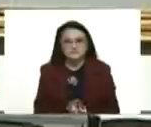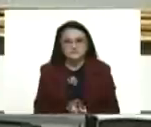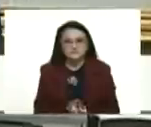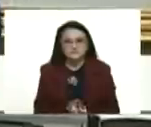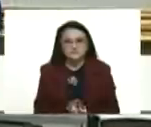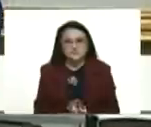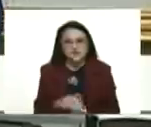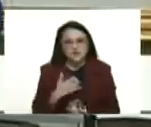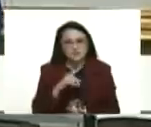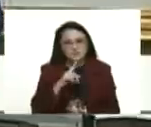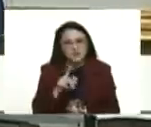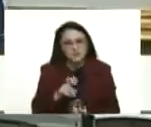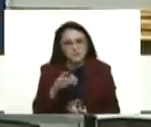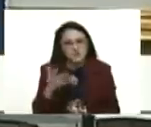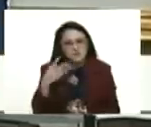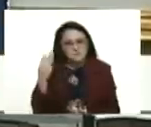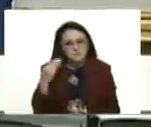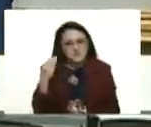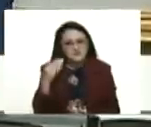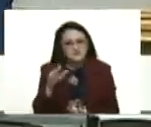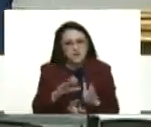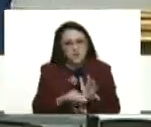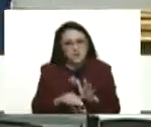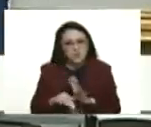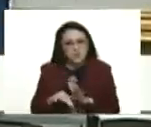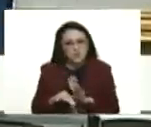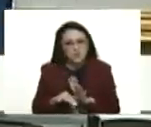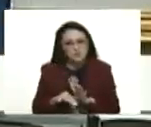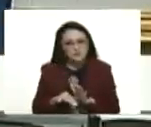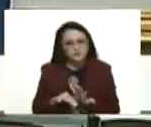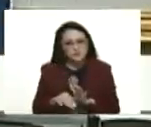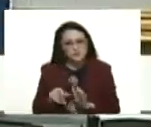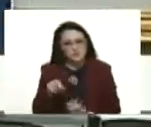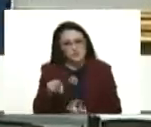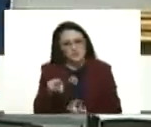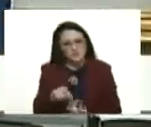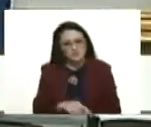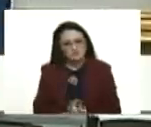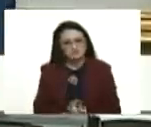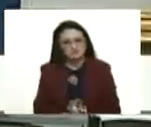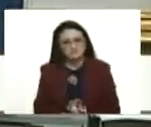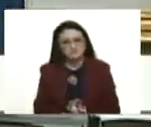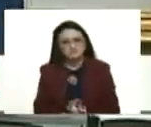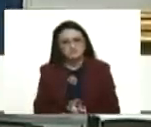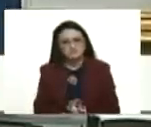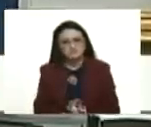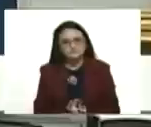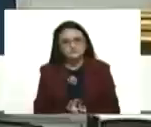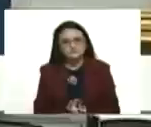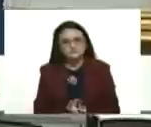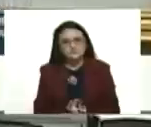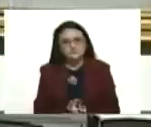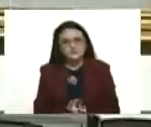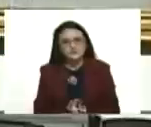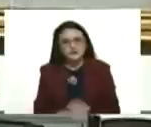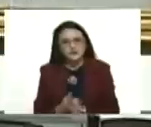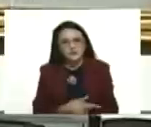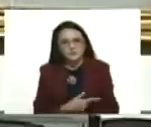Yo me pregunto, ¿qué pensará un corrupto o una corrupta de esa, del hermano que tiene al lado,